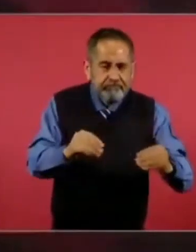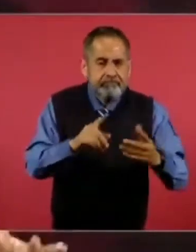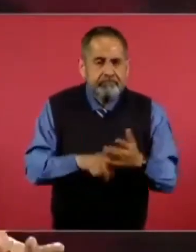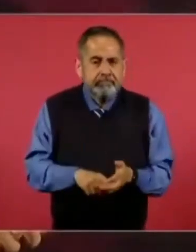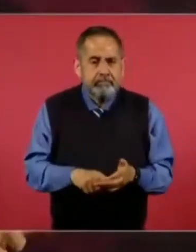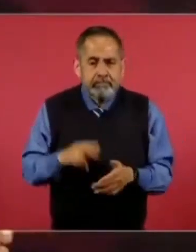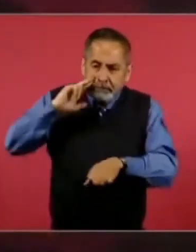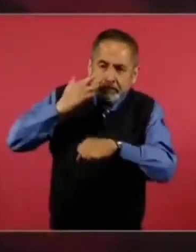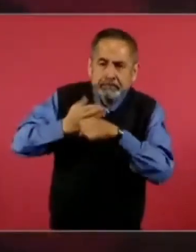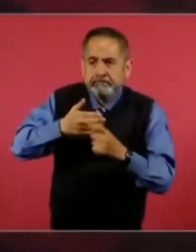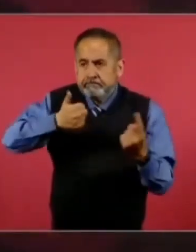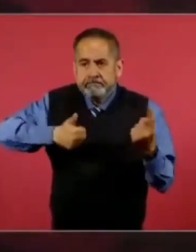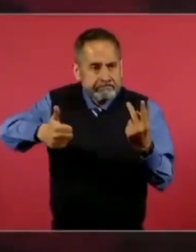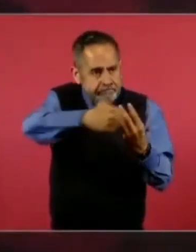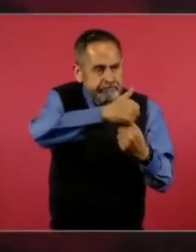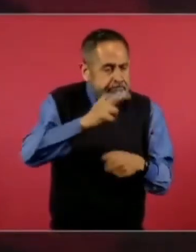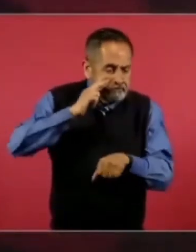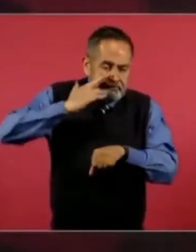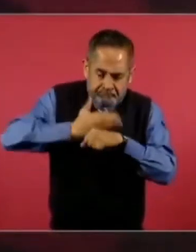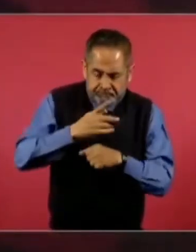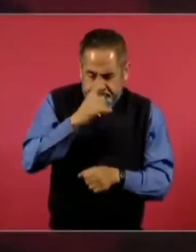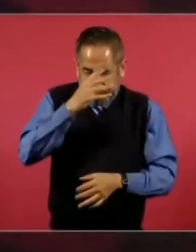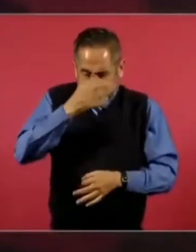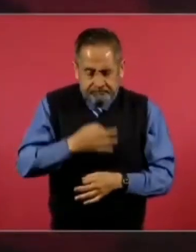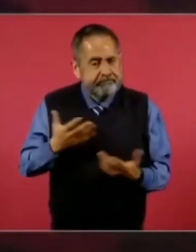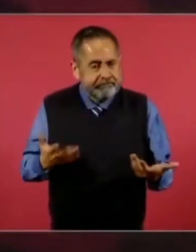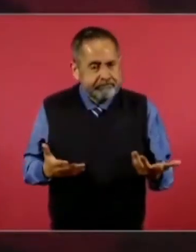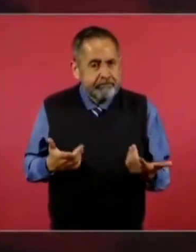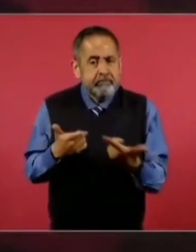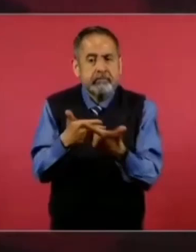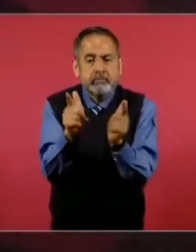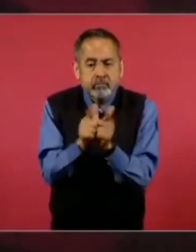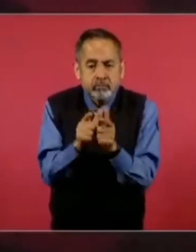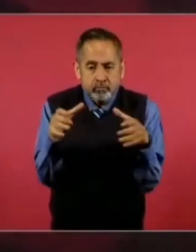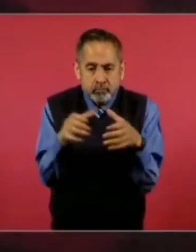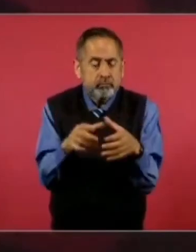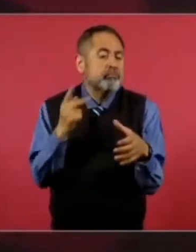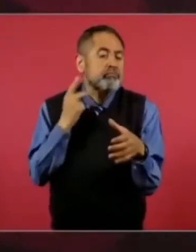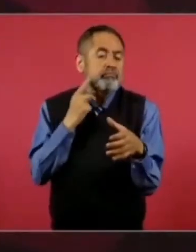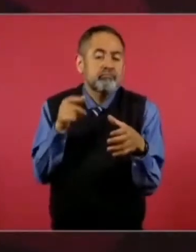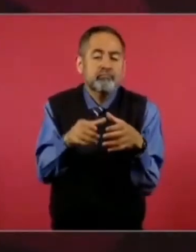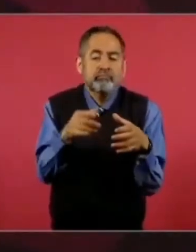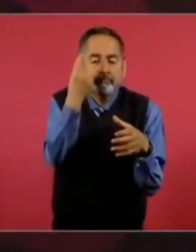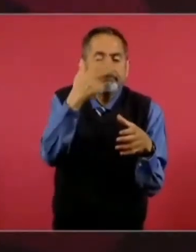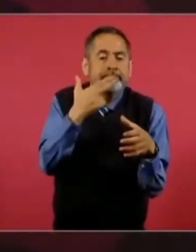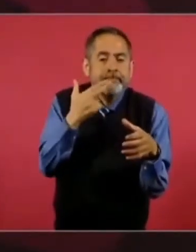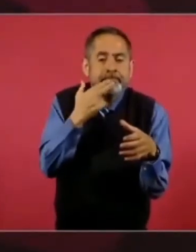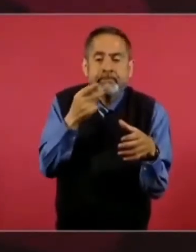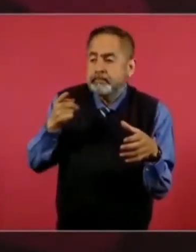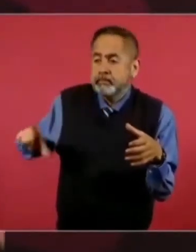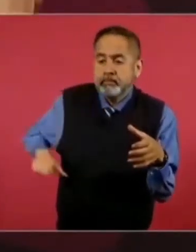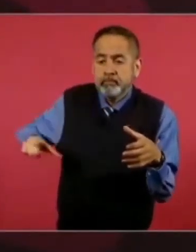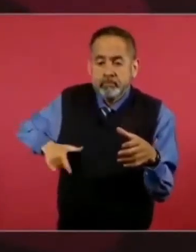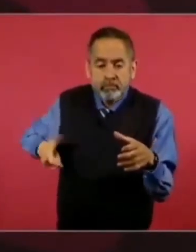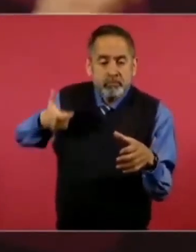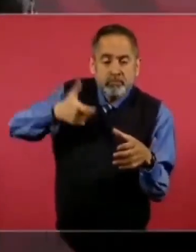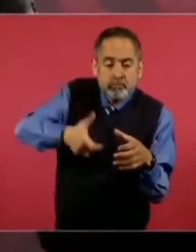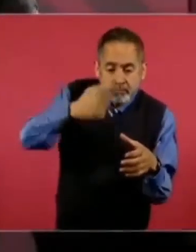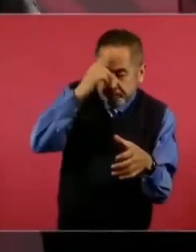manera responsable. Los partidos son entidades de interés público.